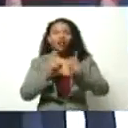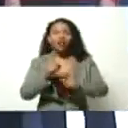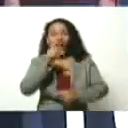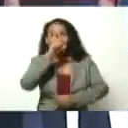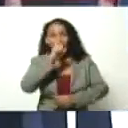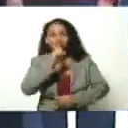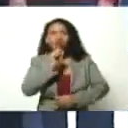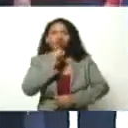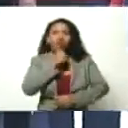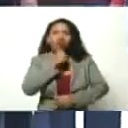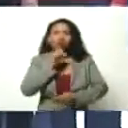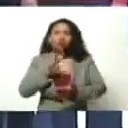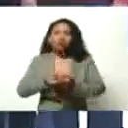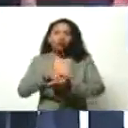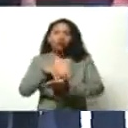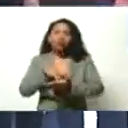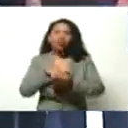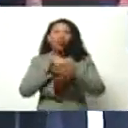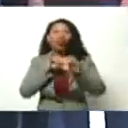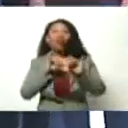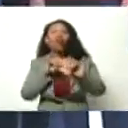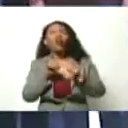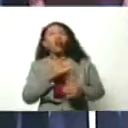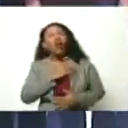uno se levanta cansado